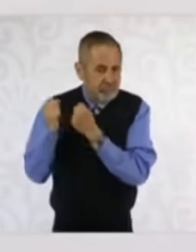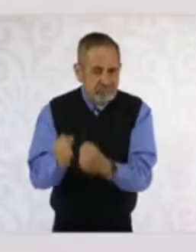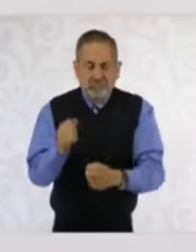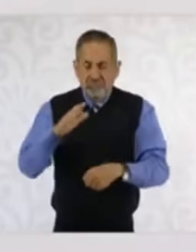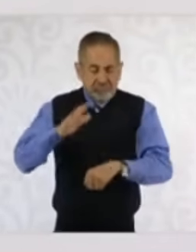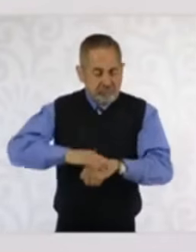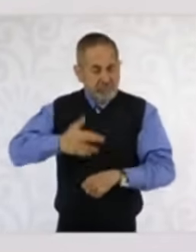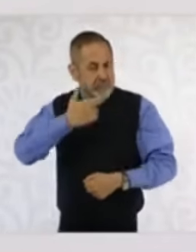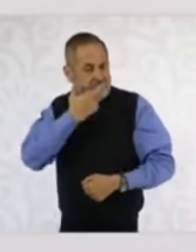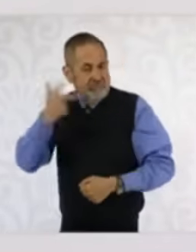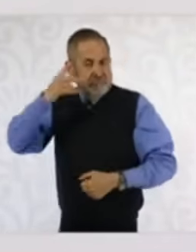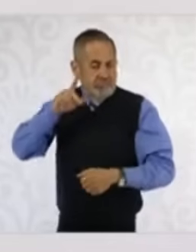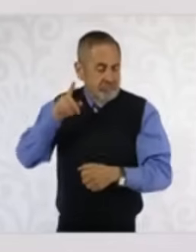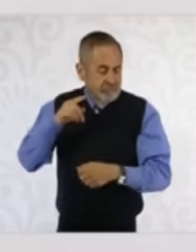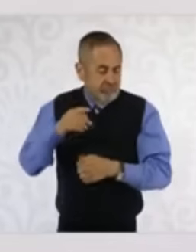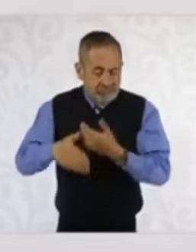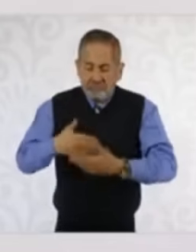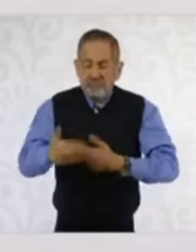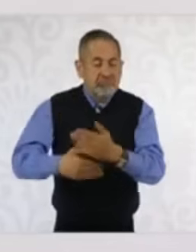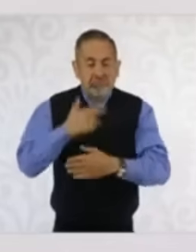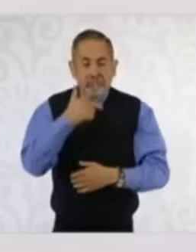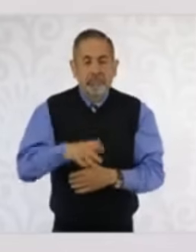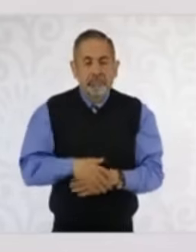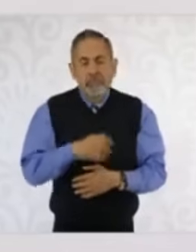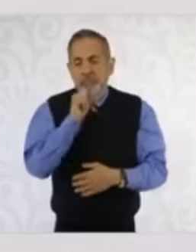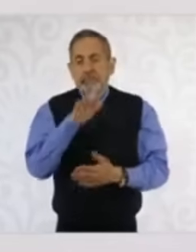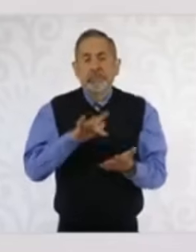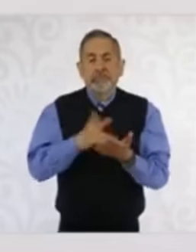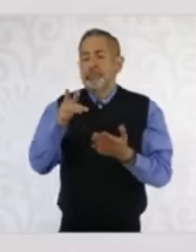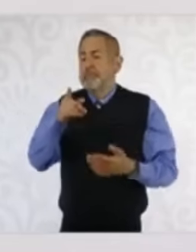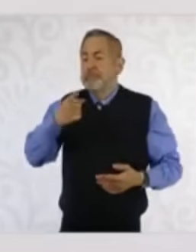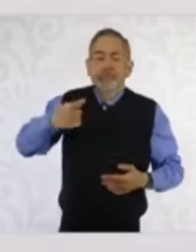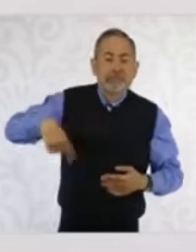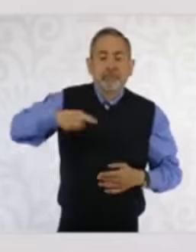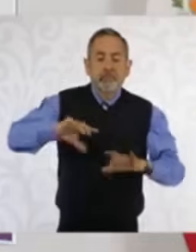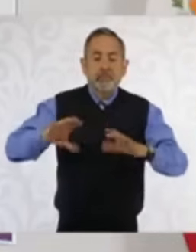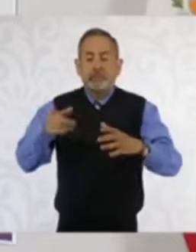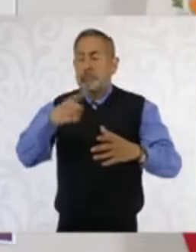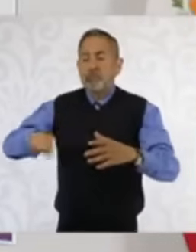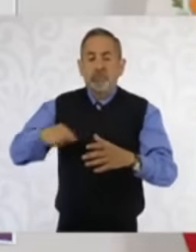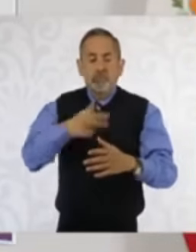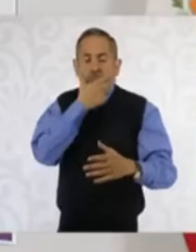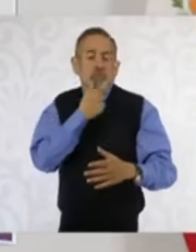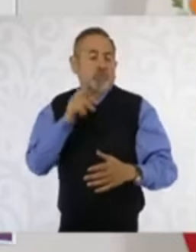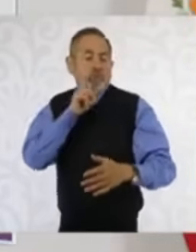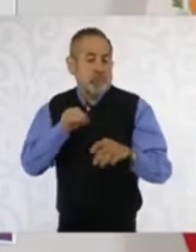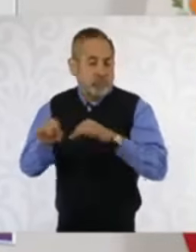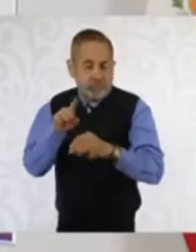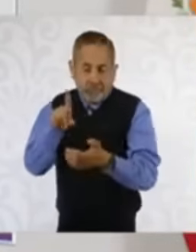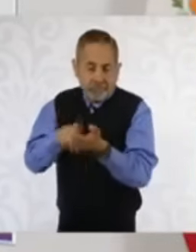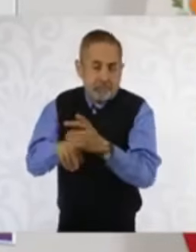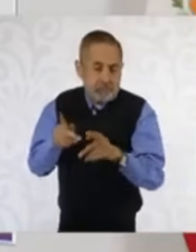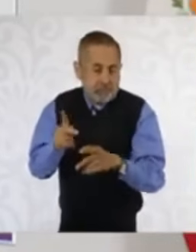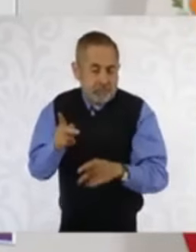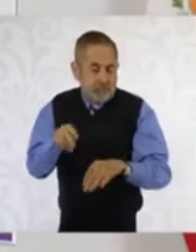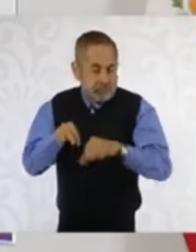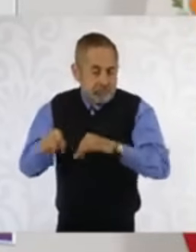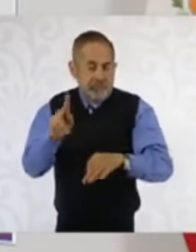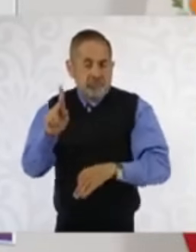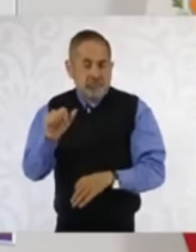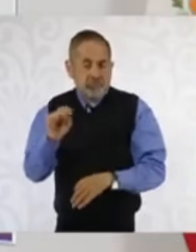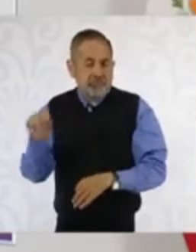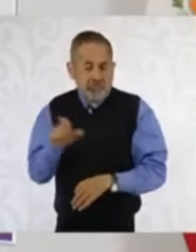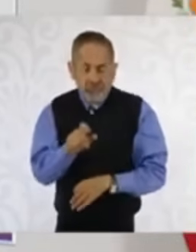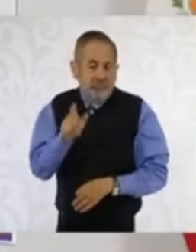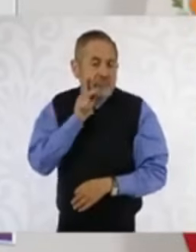entonces tienen la posibilidad de solicitar el nuevo fondo de pensiones para el bienestar, que les va a pagar su último salario del último año de trabajo al 100%, solo